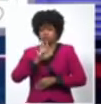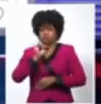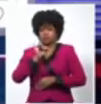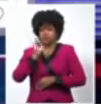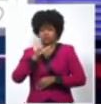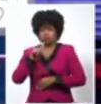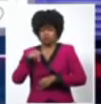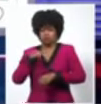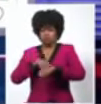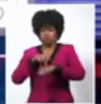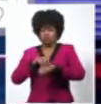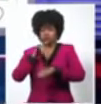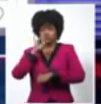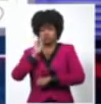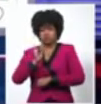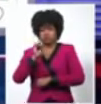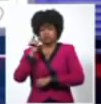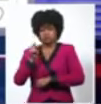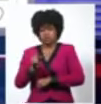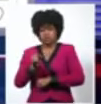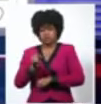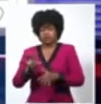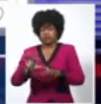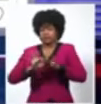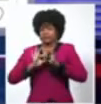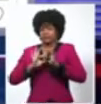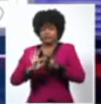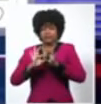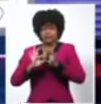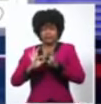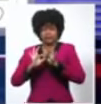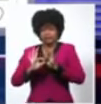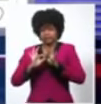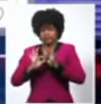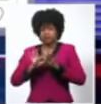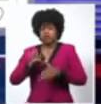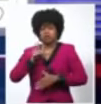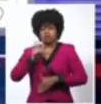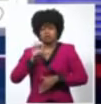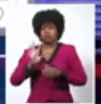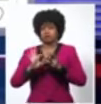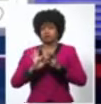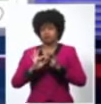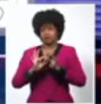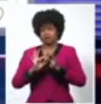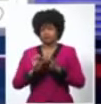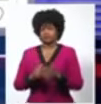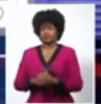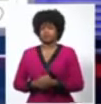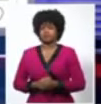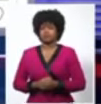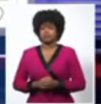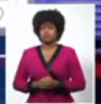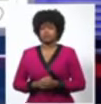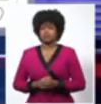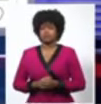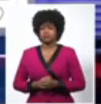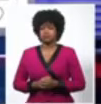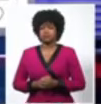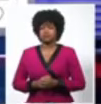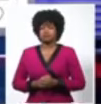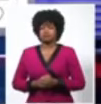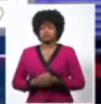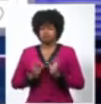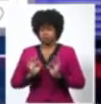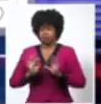7 personas que se reportan como críticos, casos críticos, y 5 como graves. a partir de las preguntas que se le realizaban al